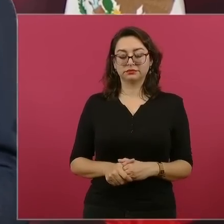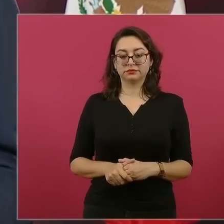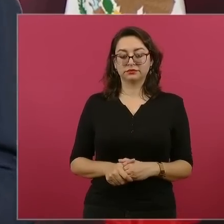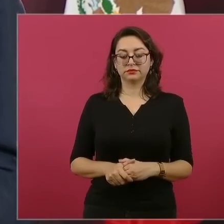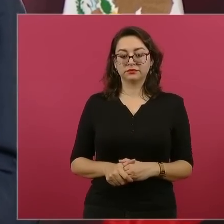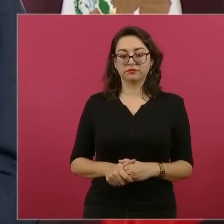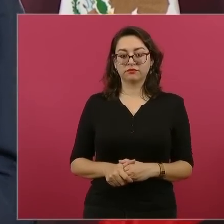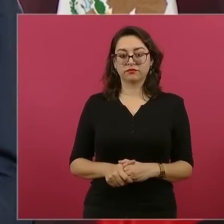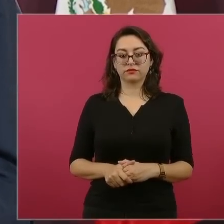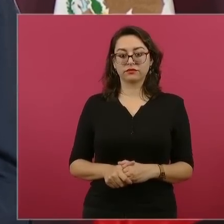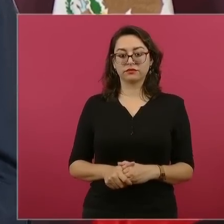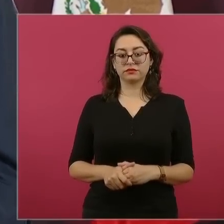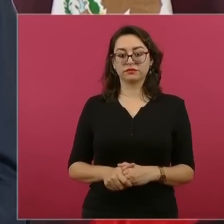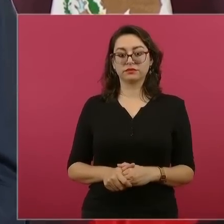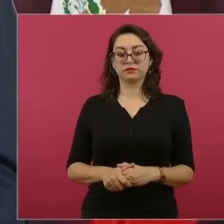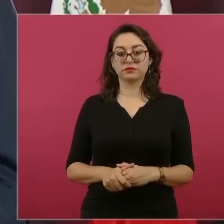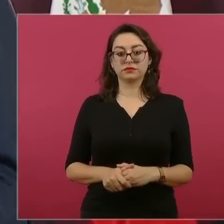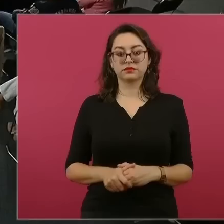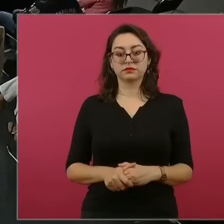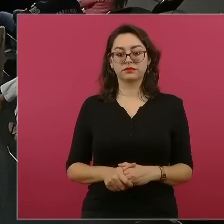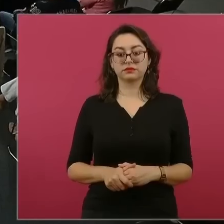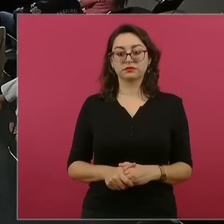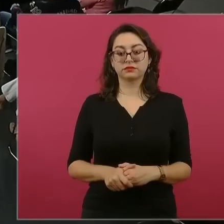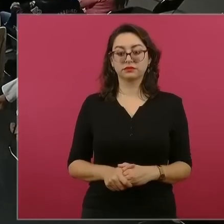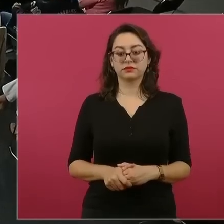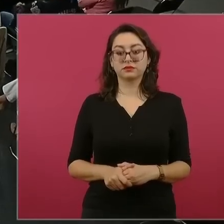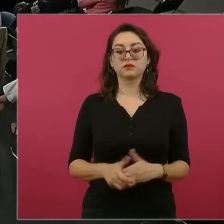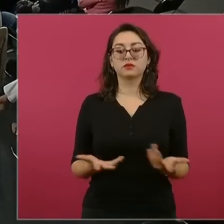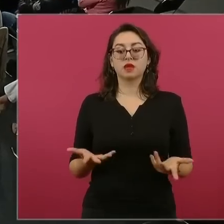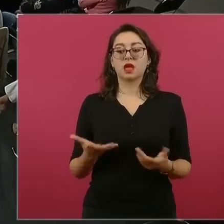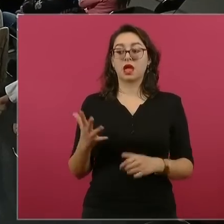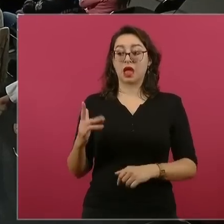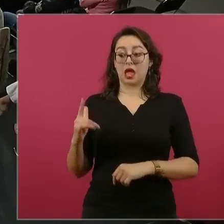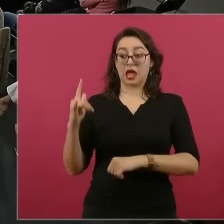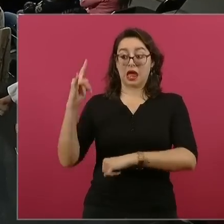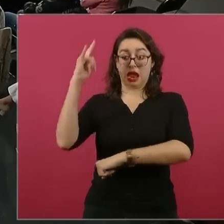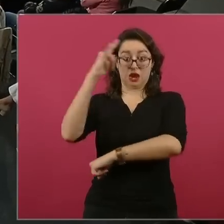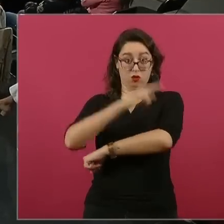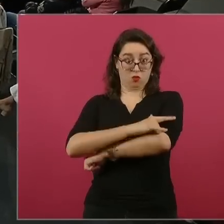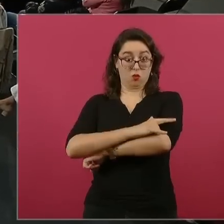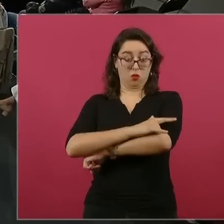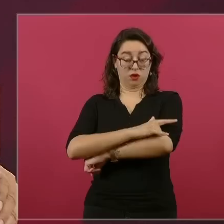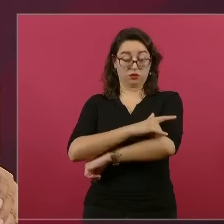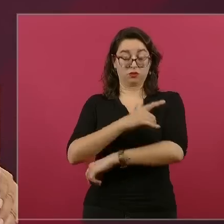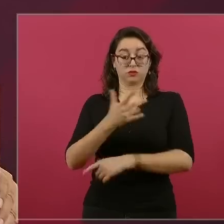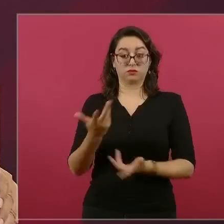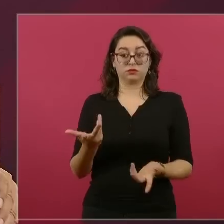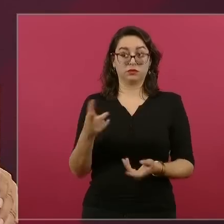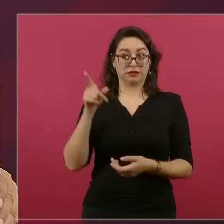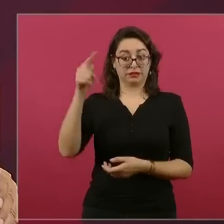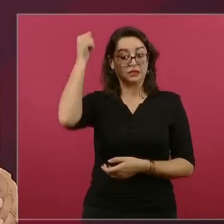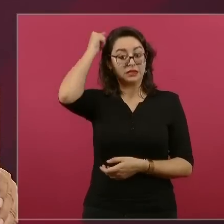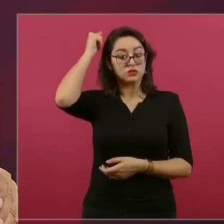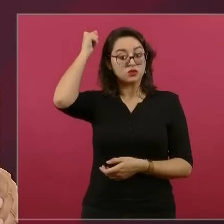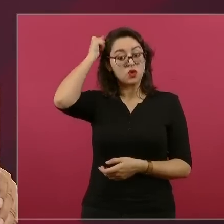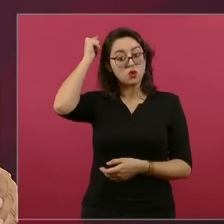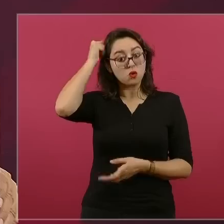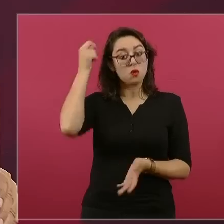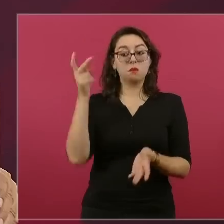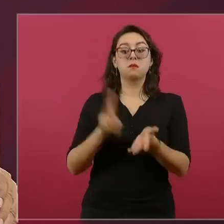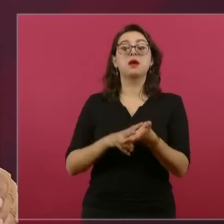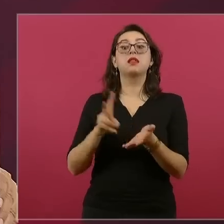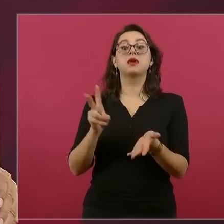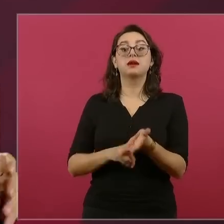de la Ciudad de México lo tenían estimado en 300,000 millones.